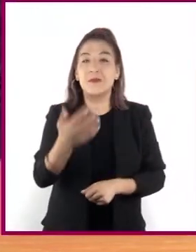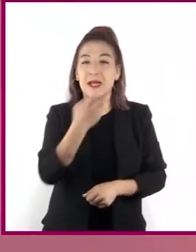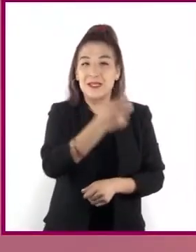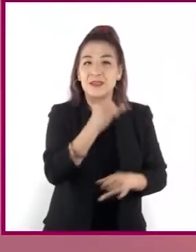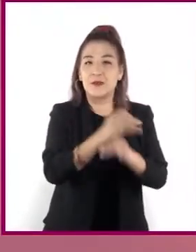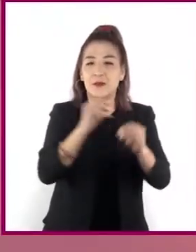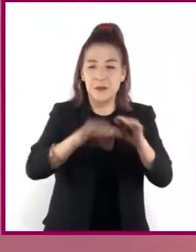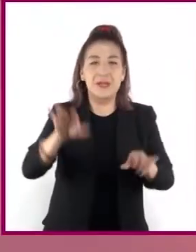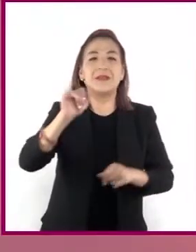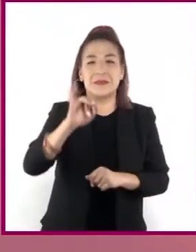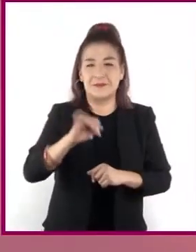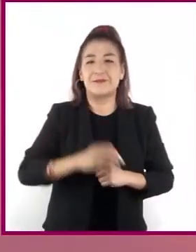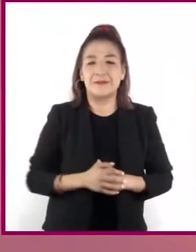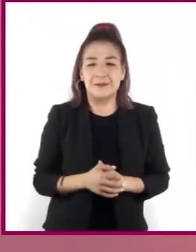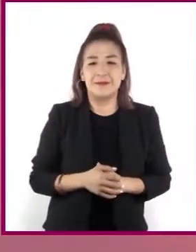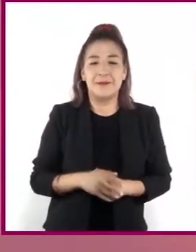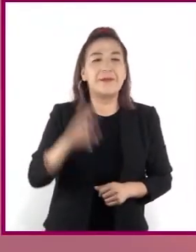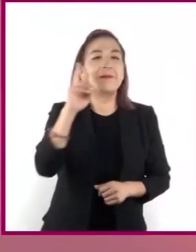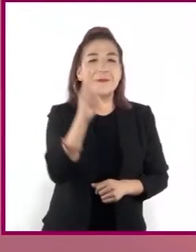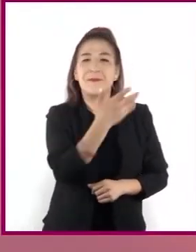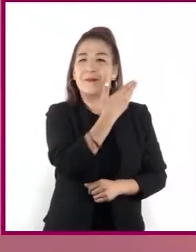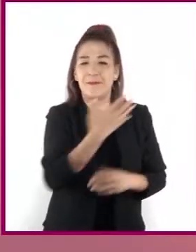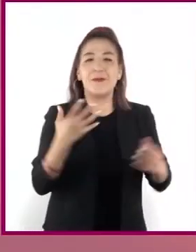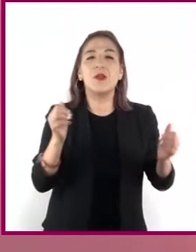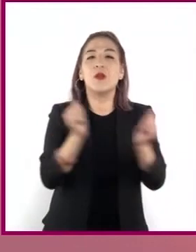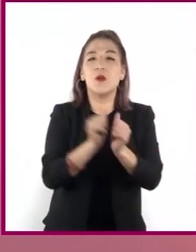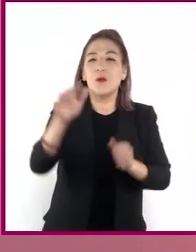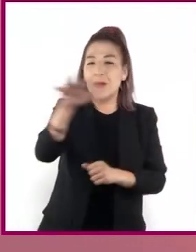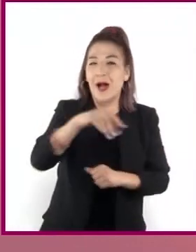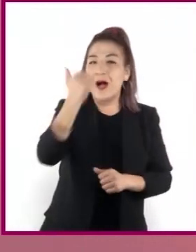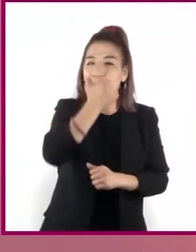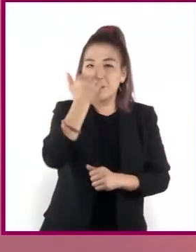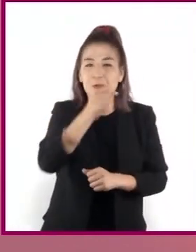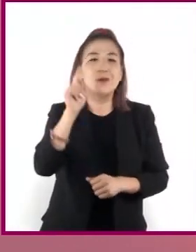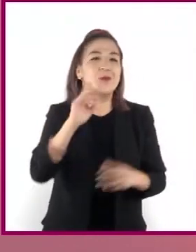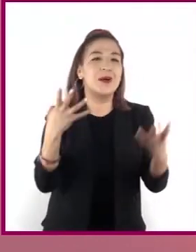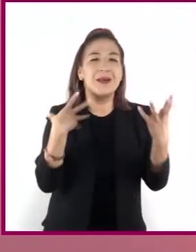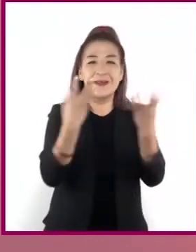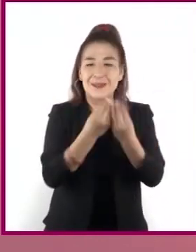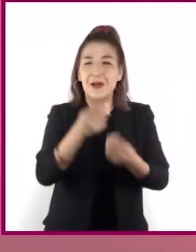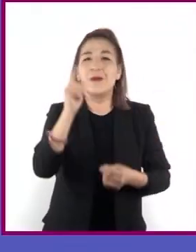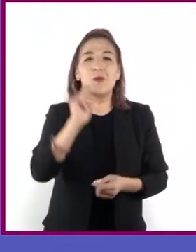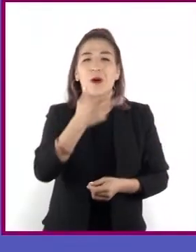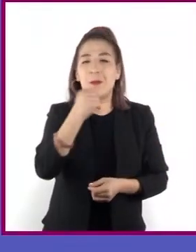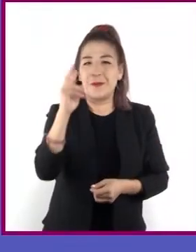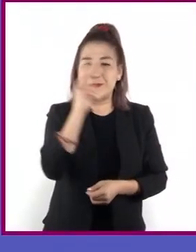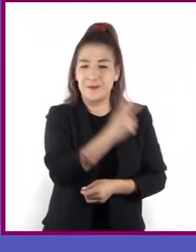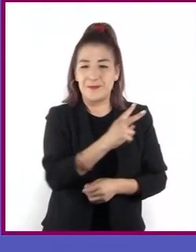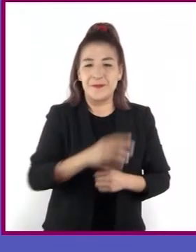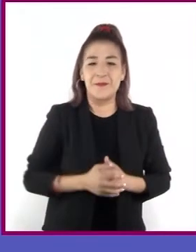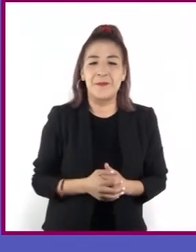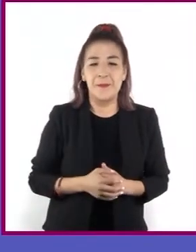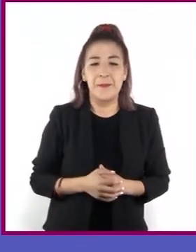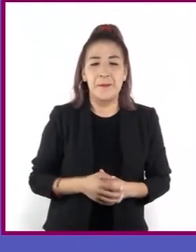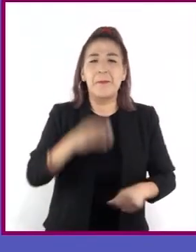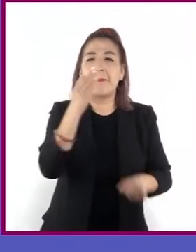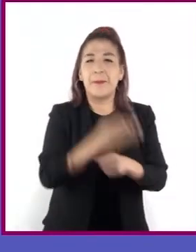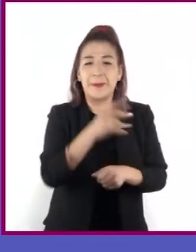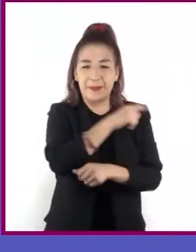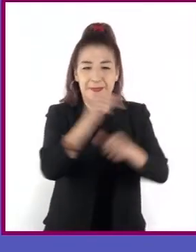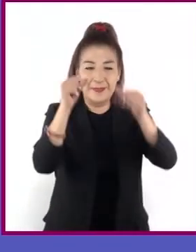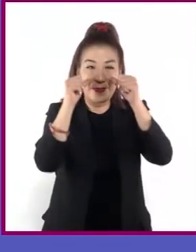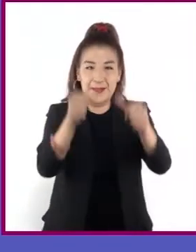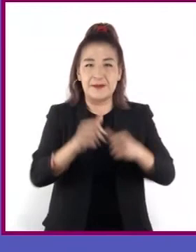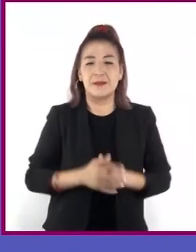criterio? Claro que sí, profesor. Vamos a revisar junto con nuestras alumnas y alumnos este criterio. Si observamos con